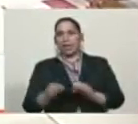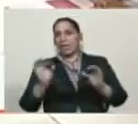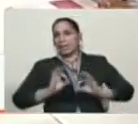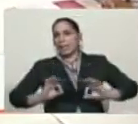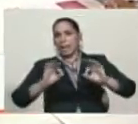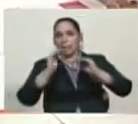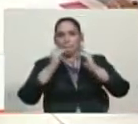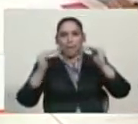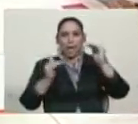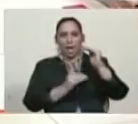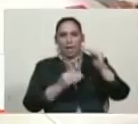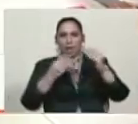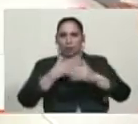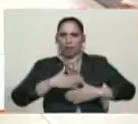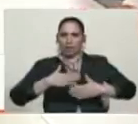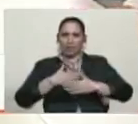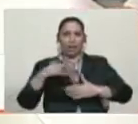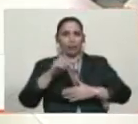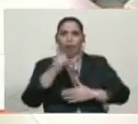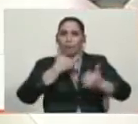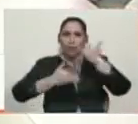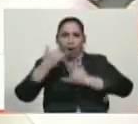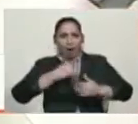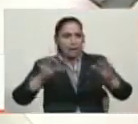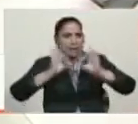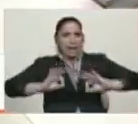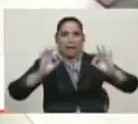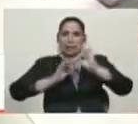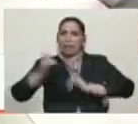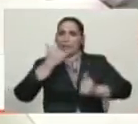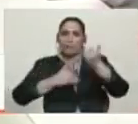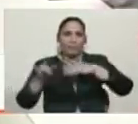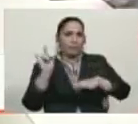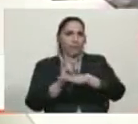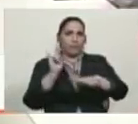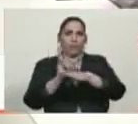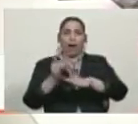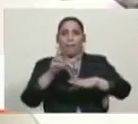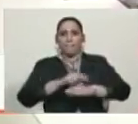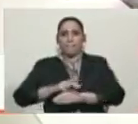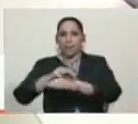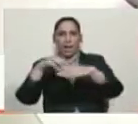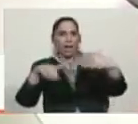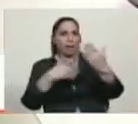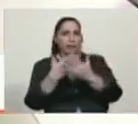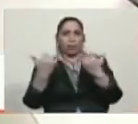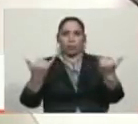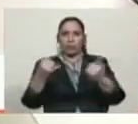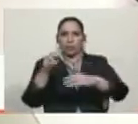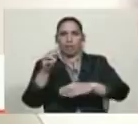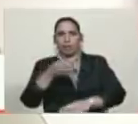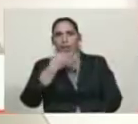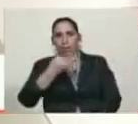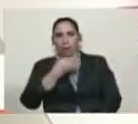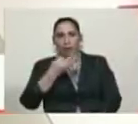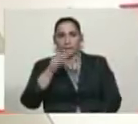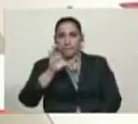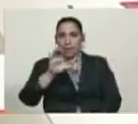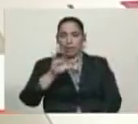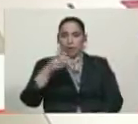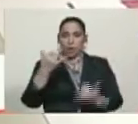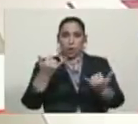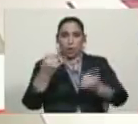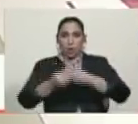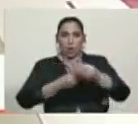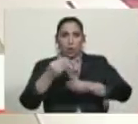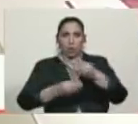que no falle nada que no falla un médico y hasta ahora por ejemplo en la tarde en el país se están haciendo